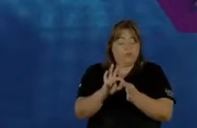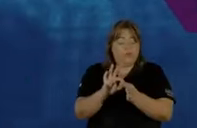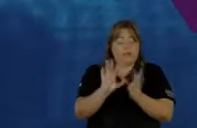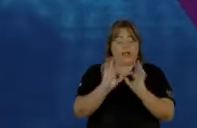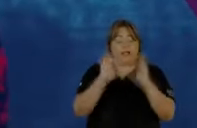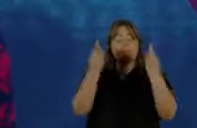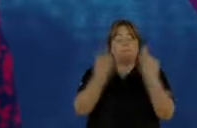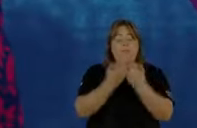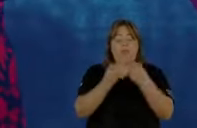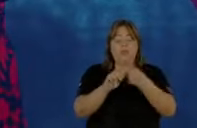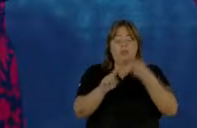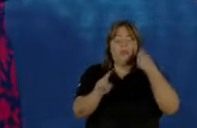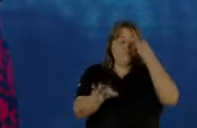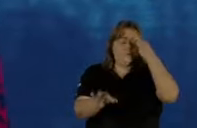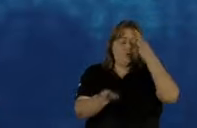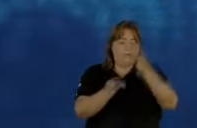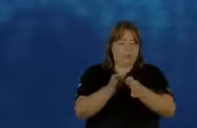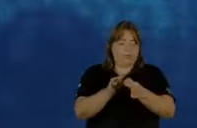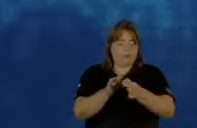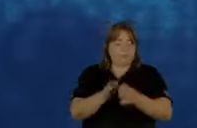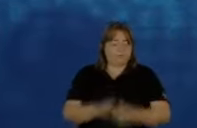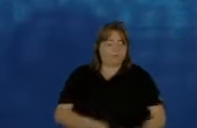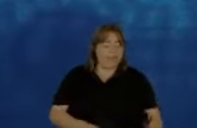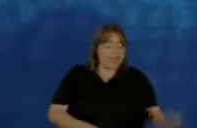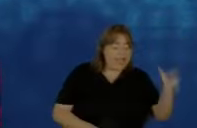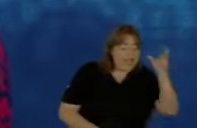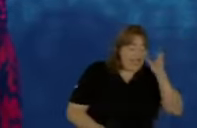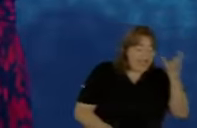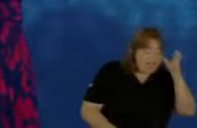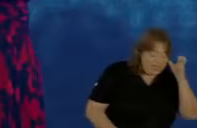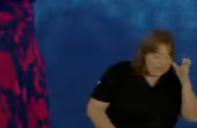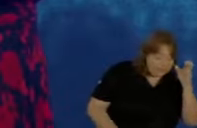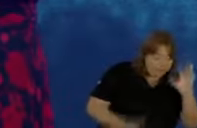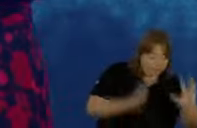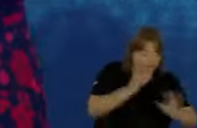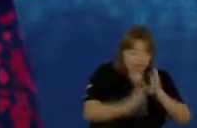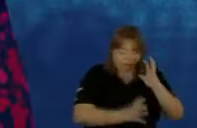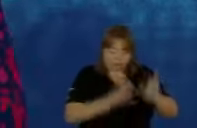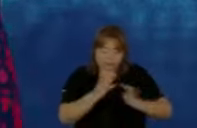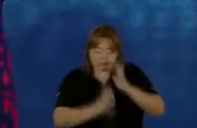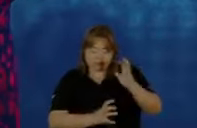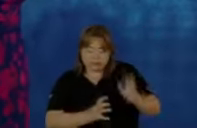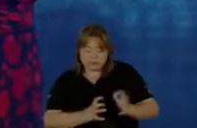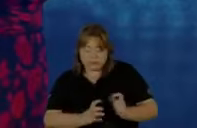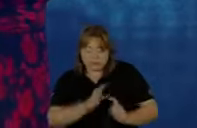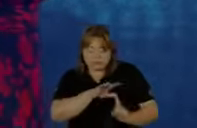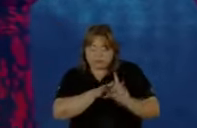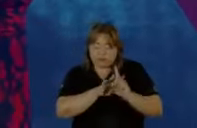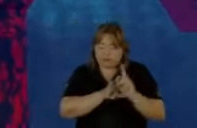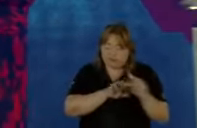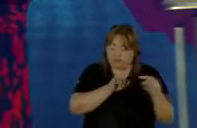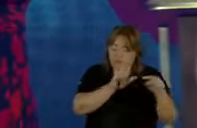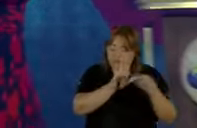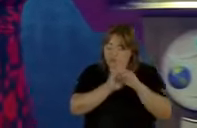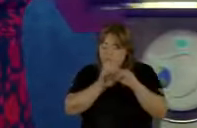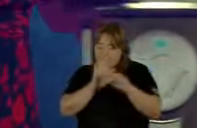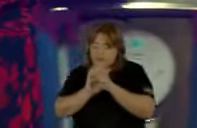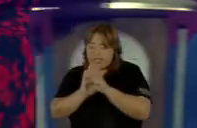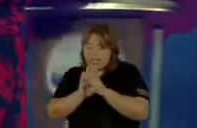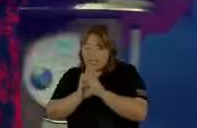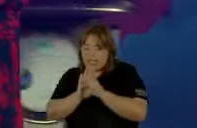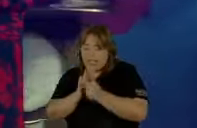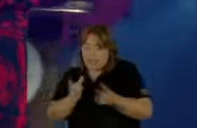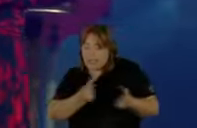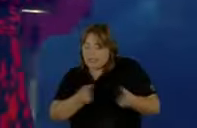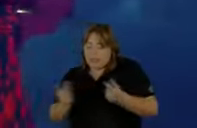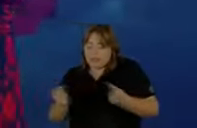familia de la fe. El enemigo, el que te atormenta, el que te pone pensamientos negativo te hace creer que tú